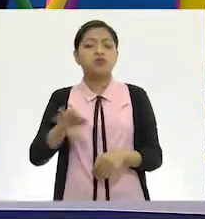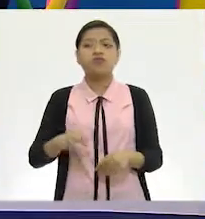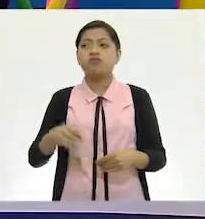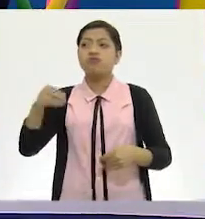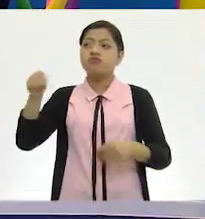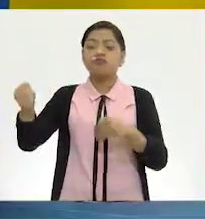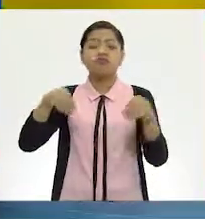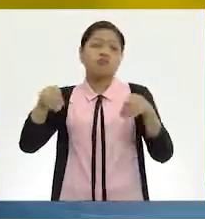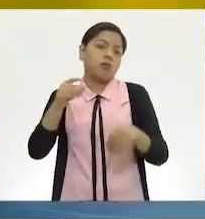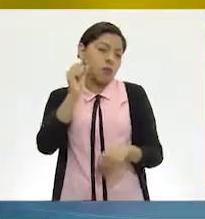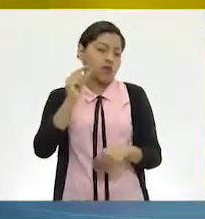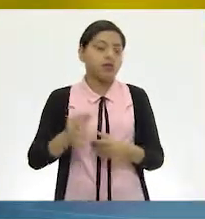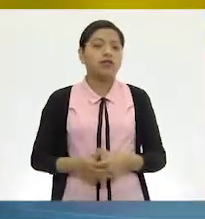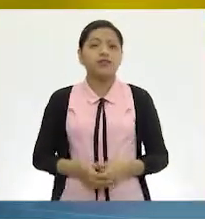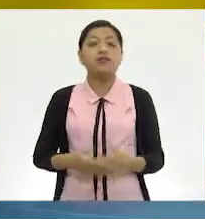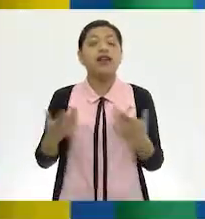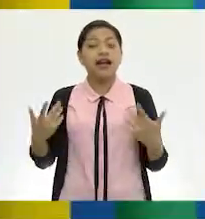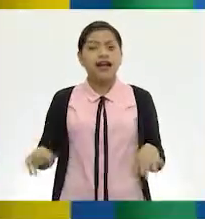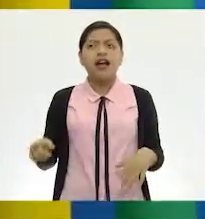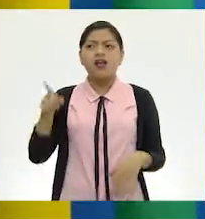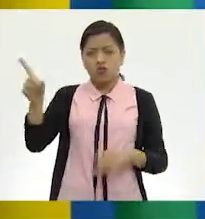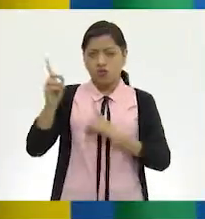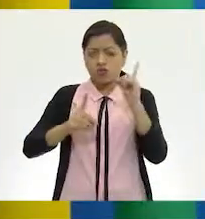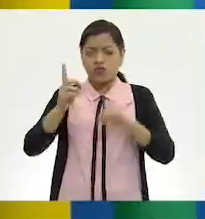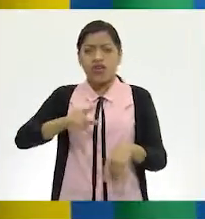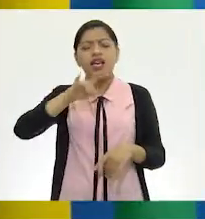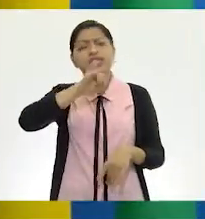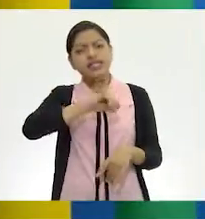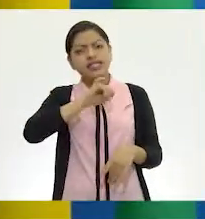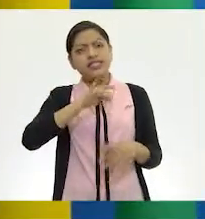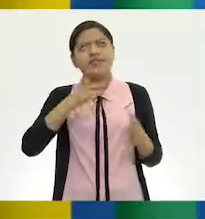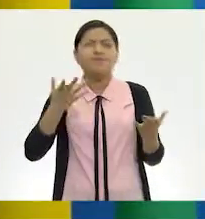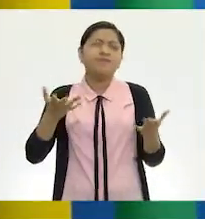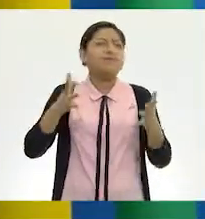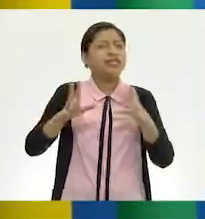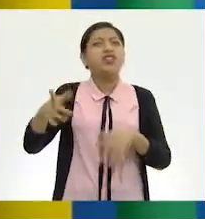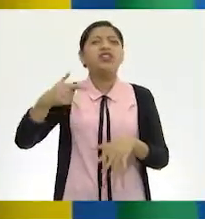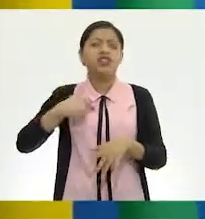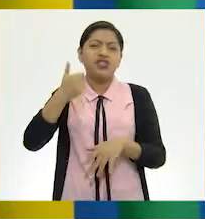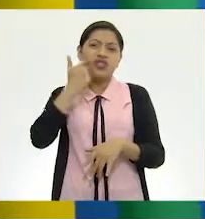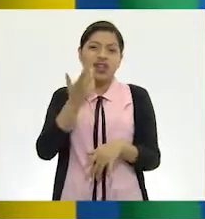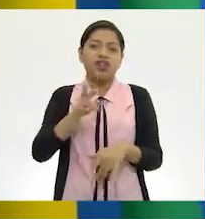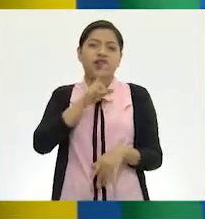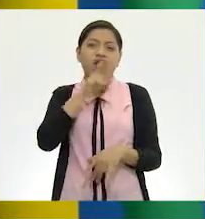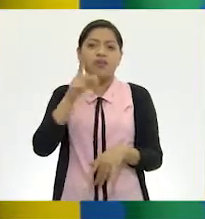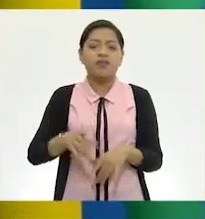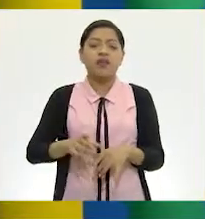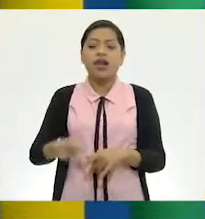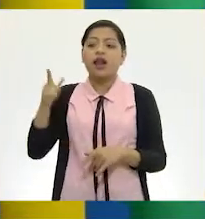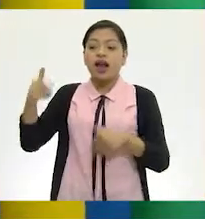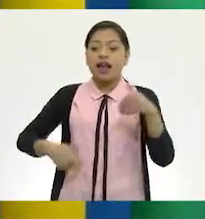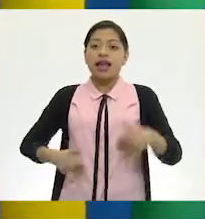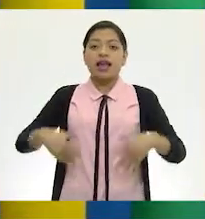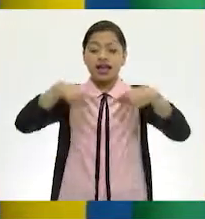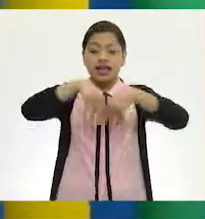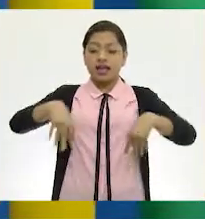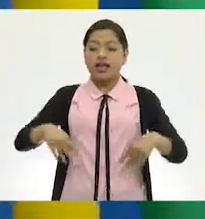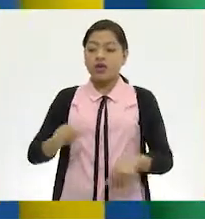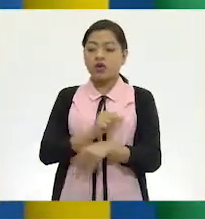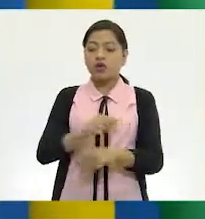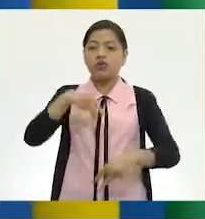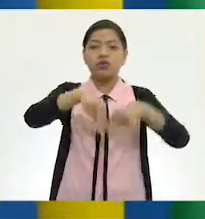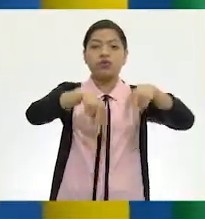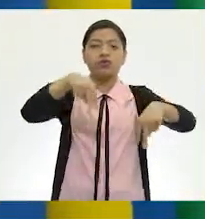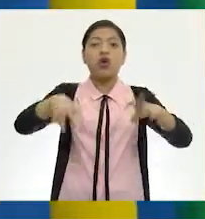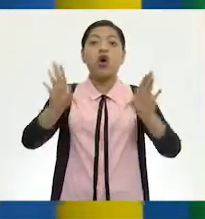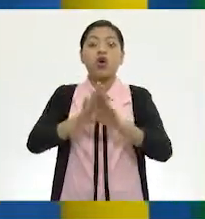tienes dudas? Yo más bien quisiera que pudiéramos llevar a cabo nuestro chimpete champata mediante el